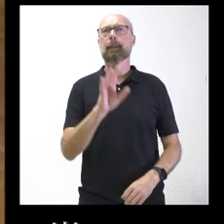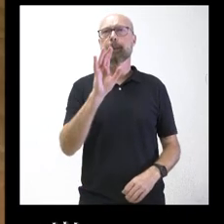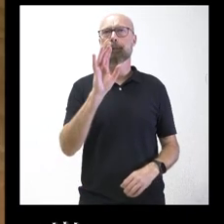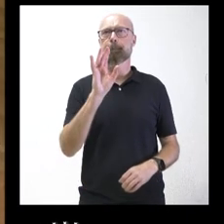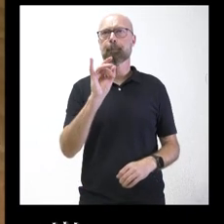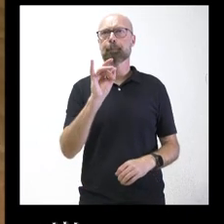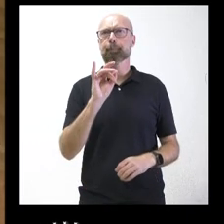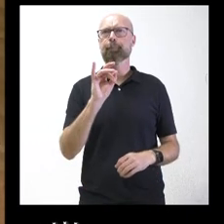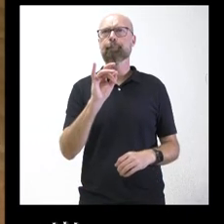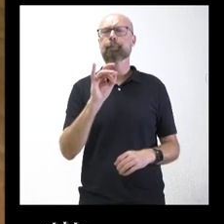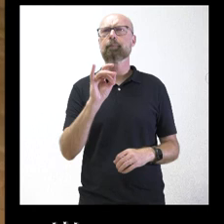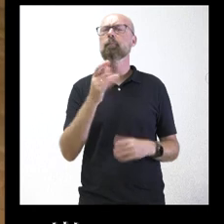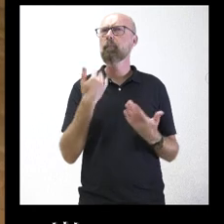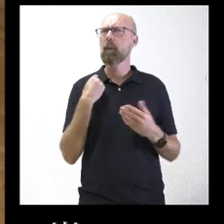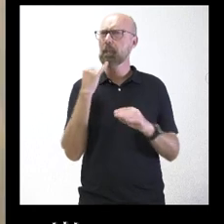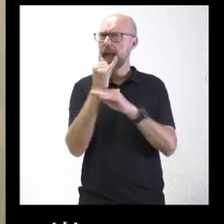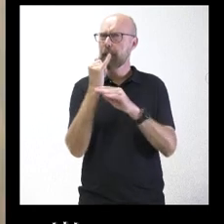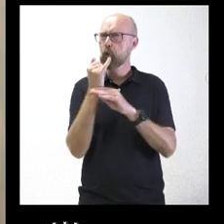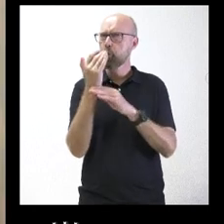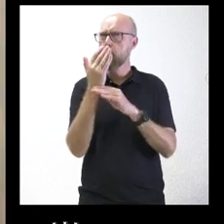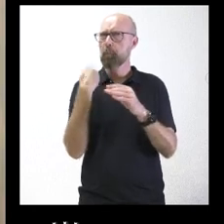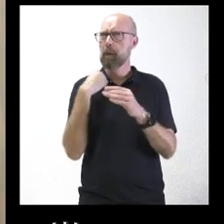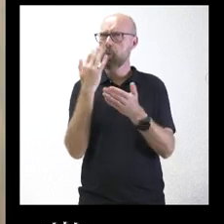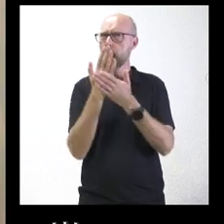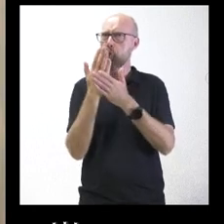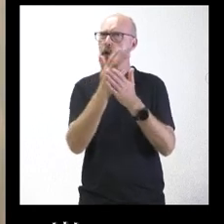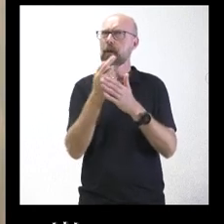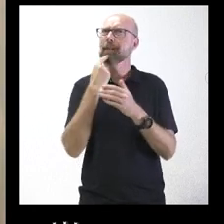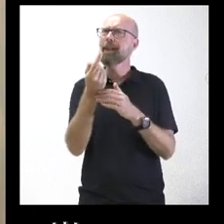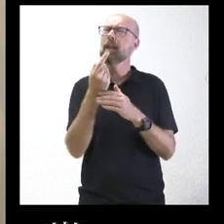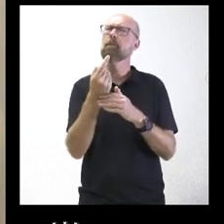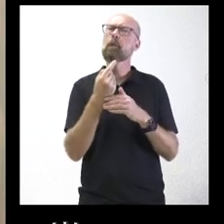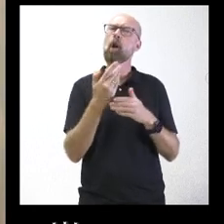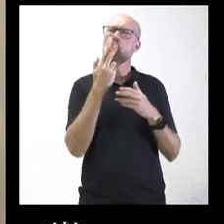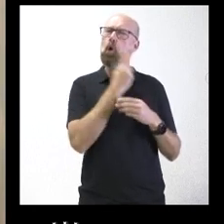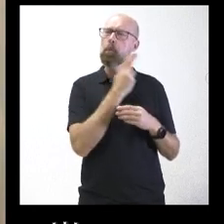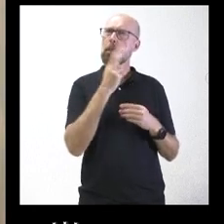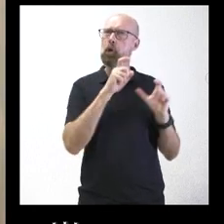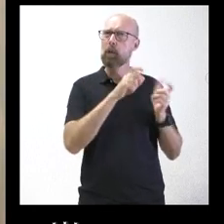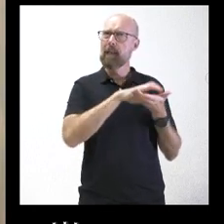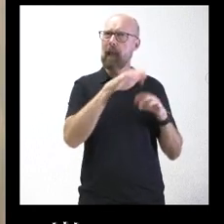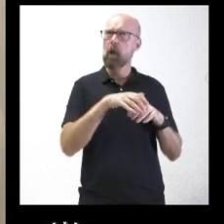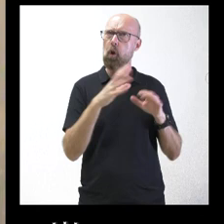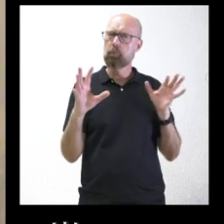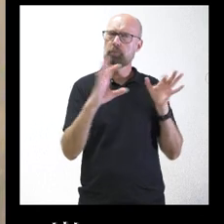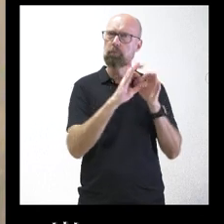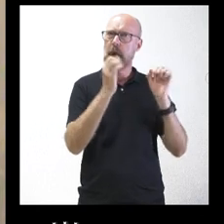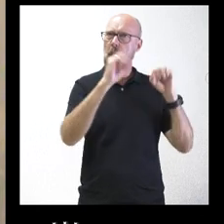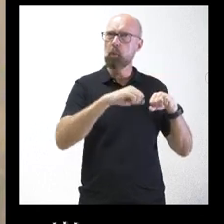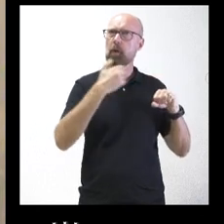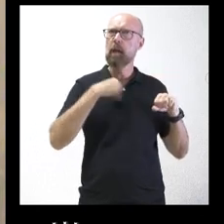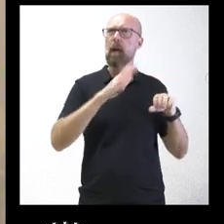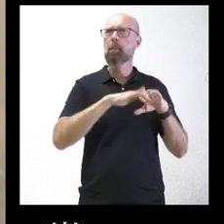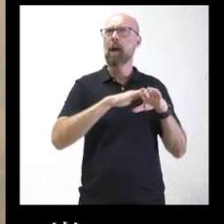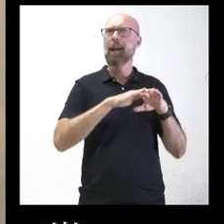concretamente lo que dice el instituto de estudios es que ya había un compromiso de la junta de Castilla y León a hacer frente a ese a esos